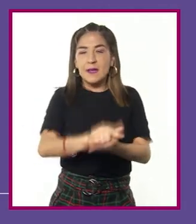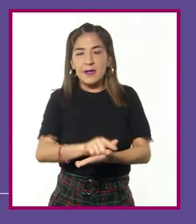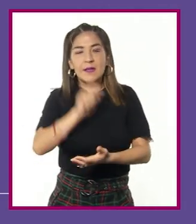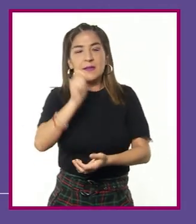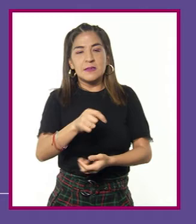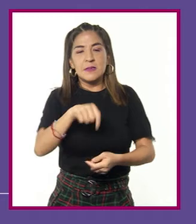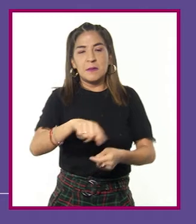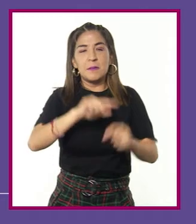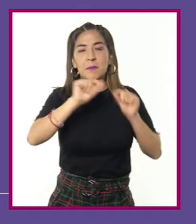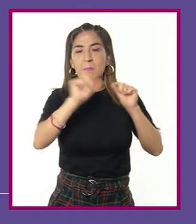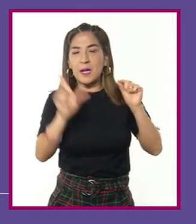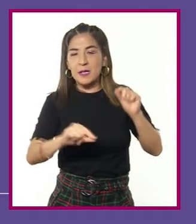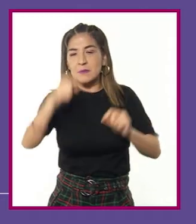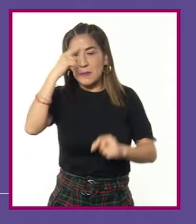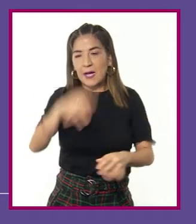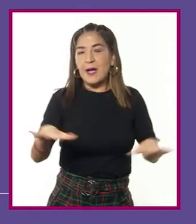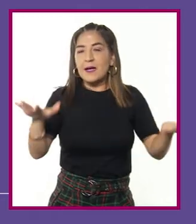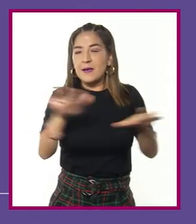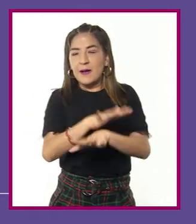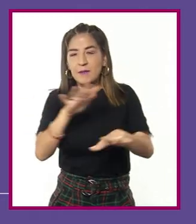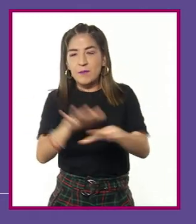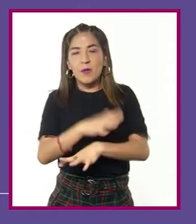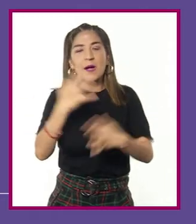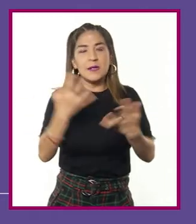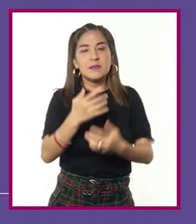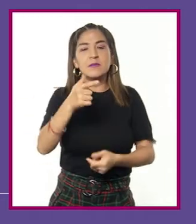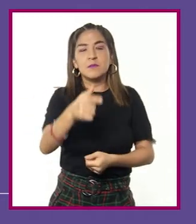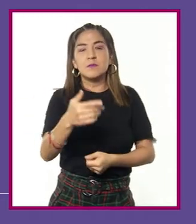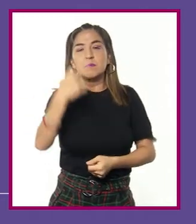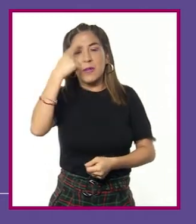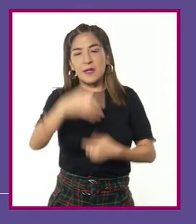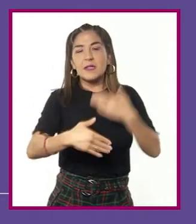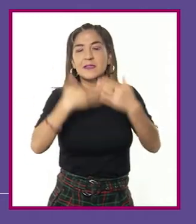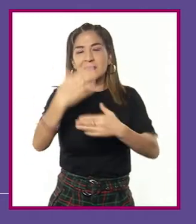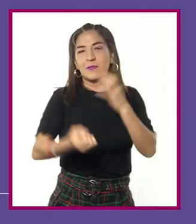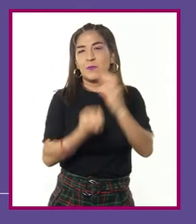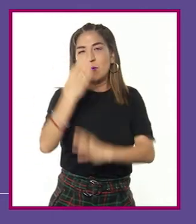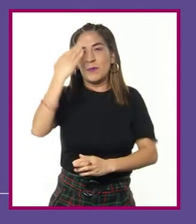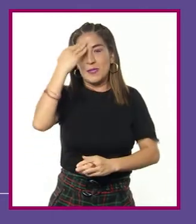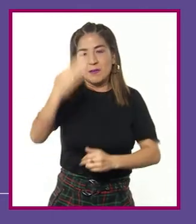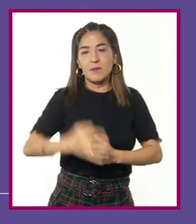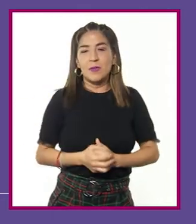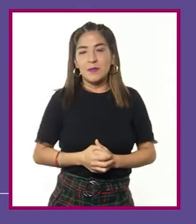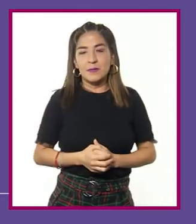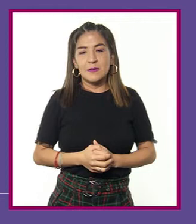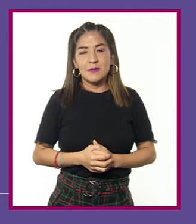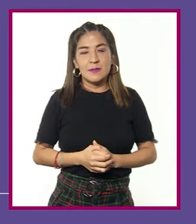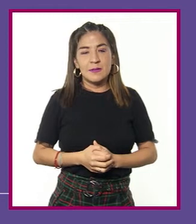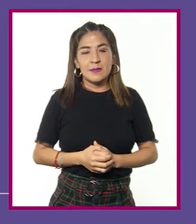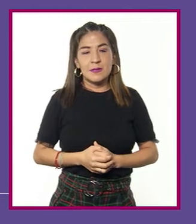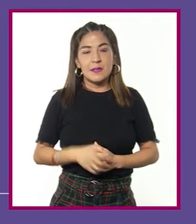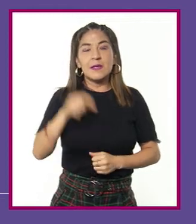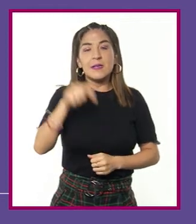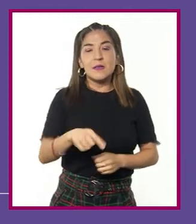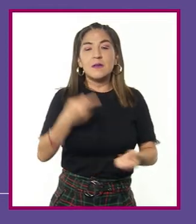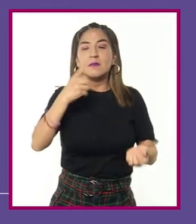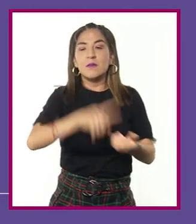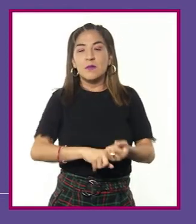nuestro país y hacerles cambios que las adecuen a los tiempos presentes o para crear nuevas